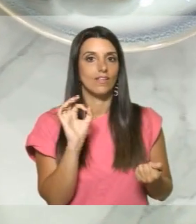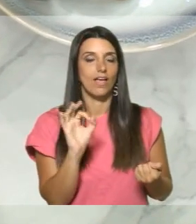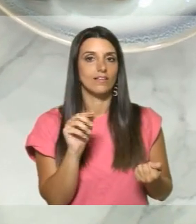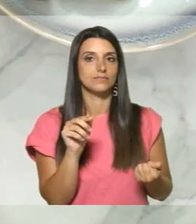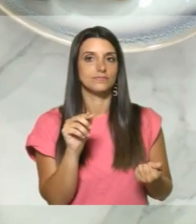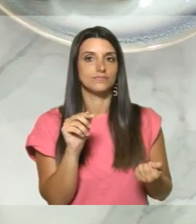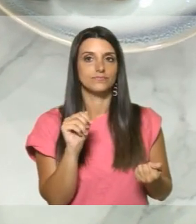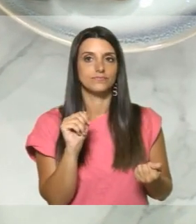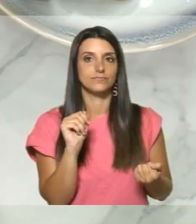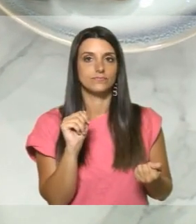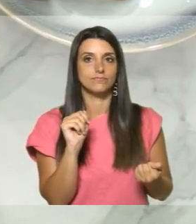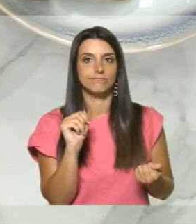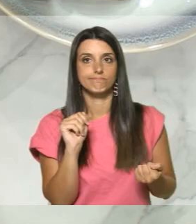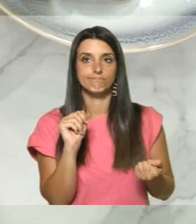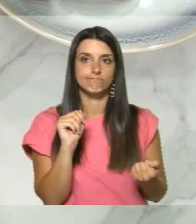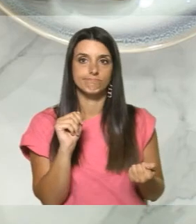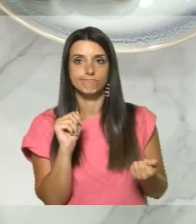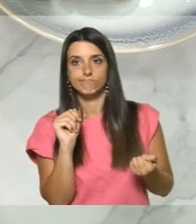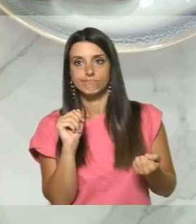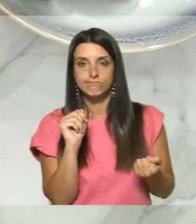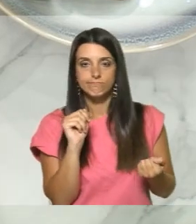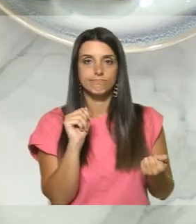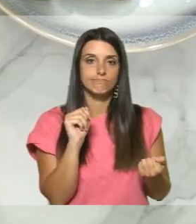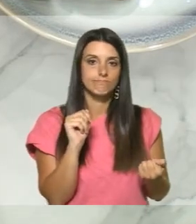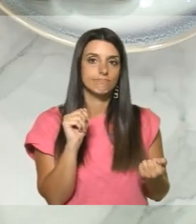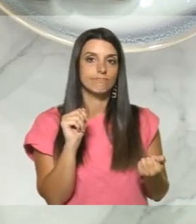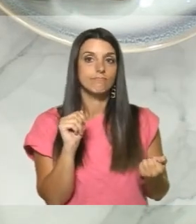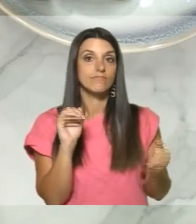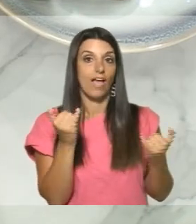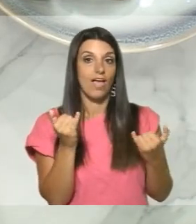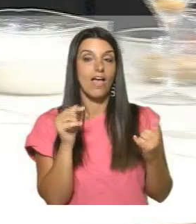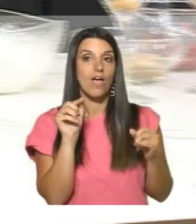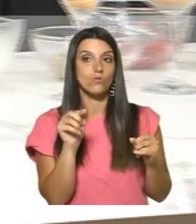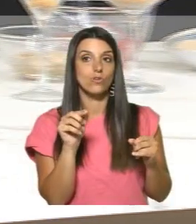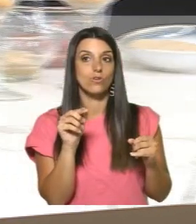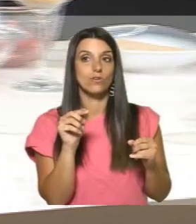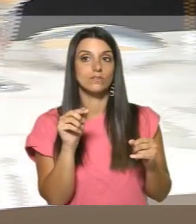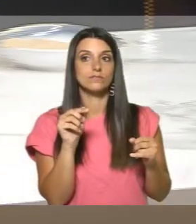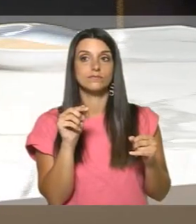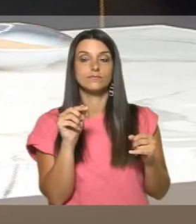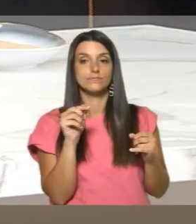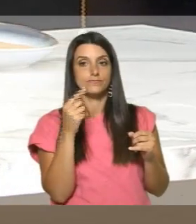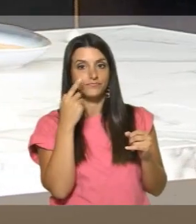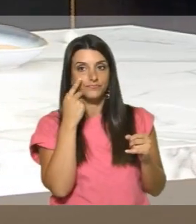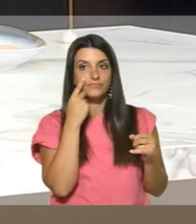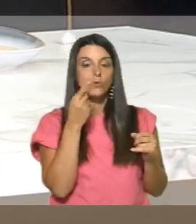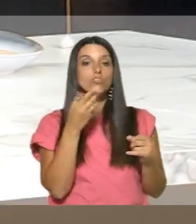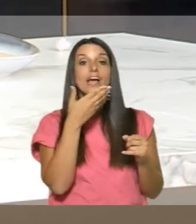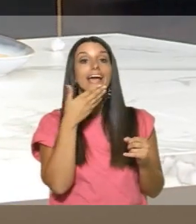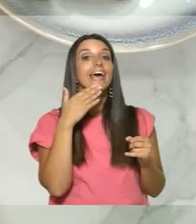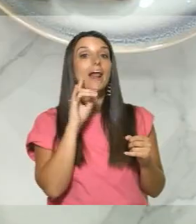esto. Muy bien. Y cuando tenés ahí, acá. Mira, tengo acá la